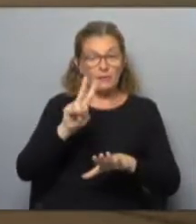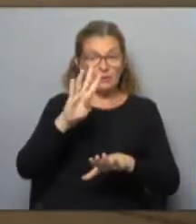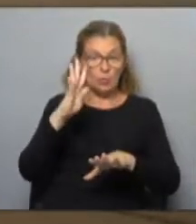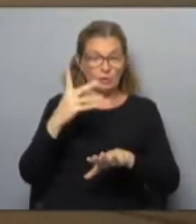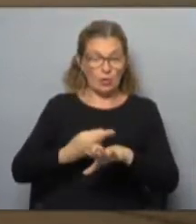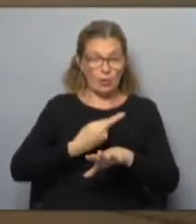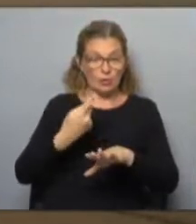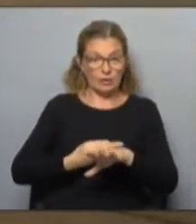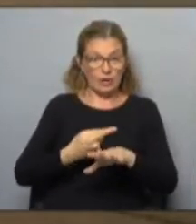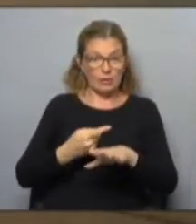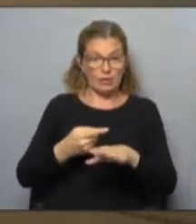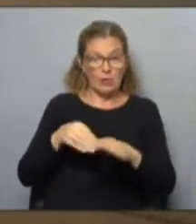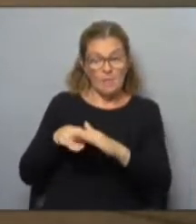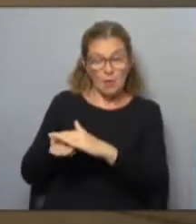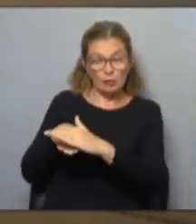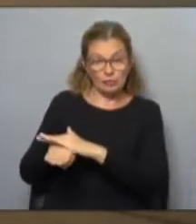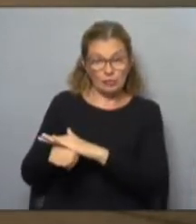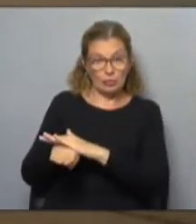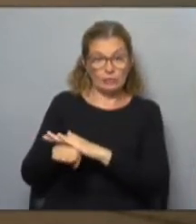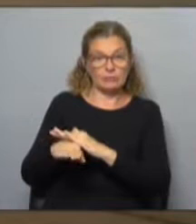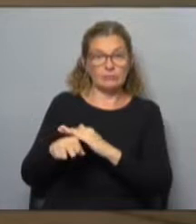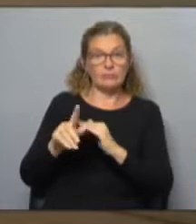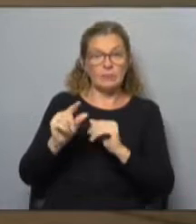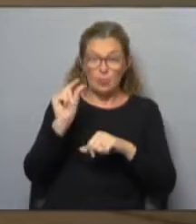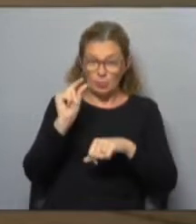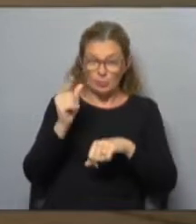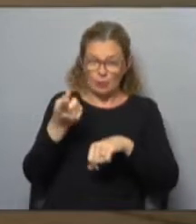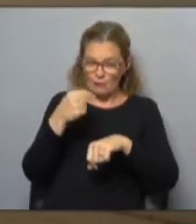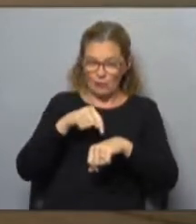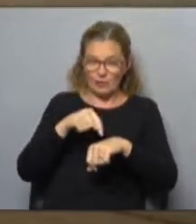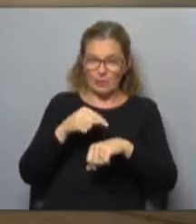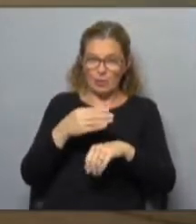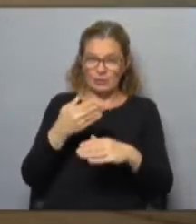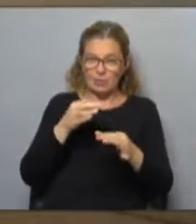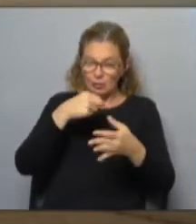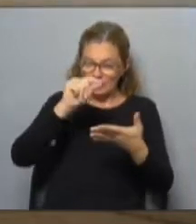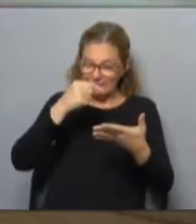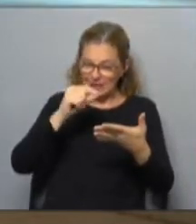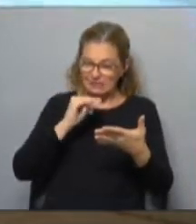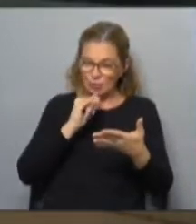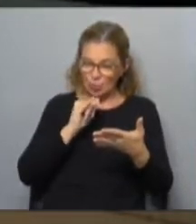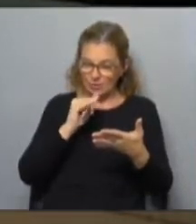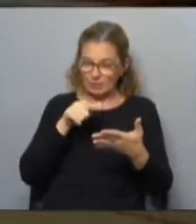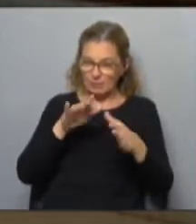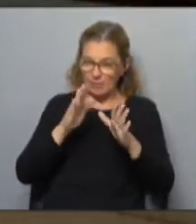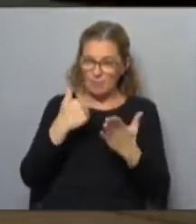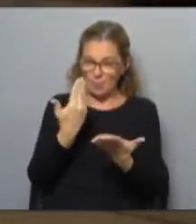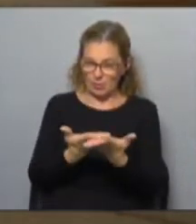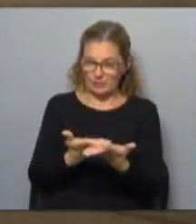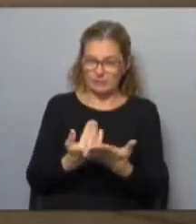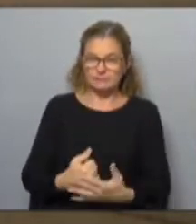horas en lo que son los depósitos portuarios y extrasportuarios. Volvemos a instantes y hacemos un detalle de lo que consiste esta propuesta.